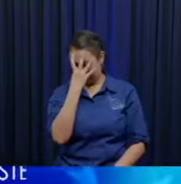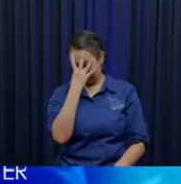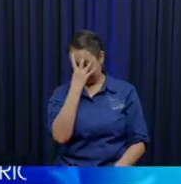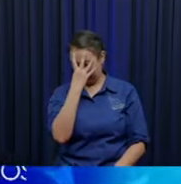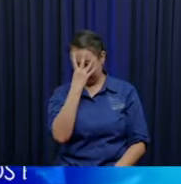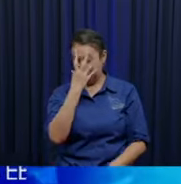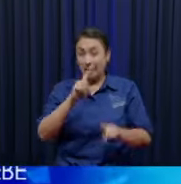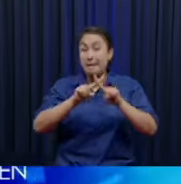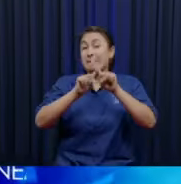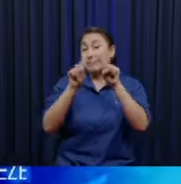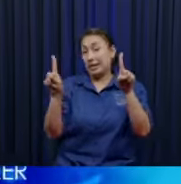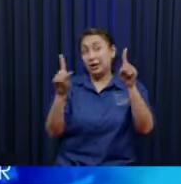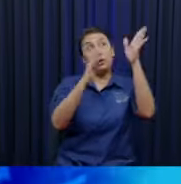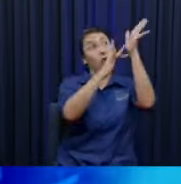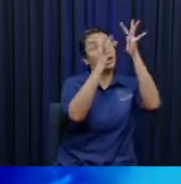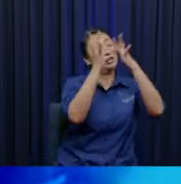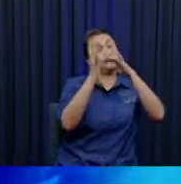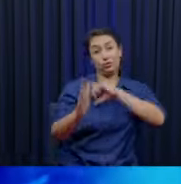¿Ah?